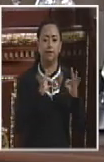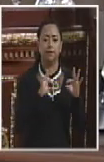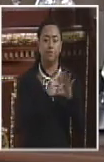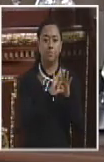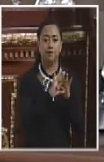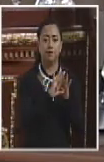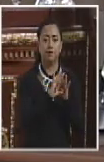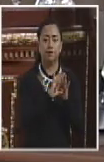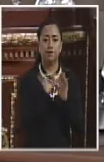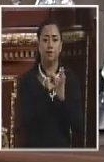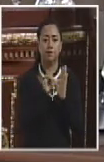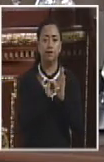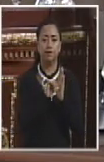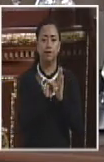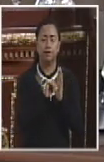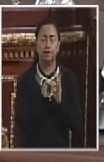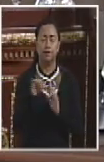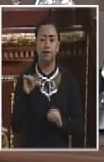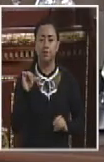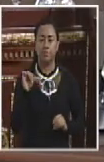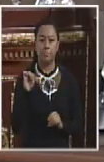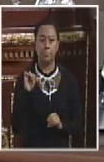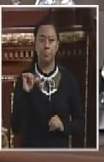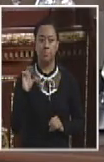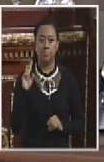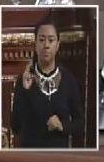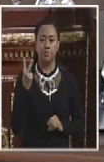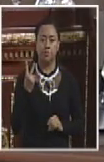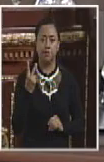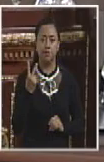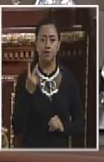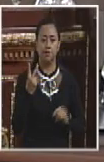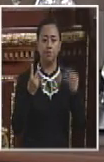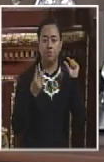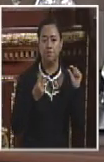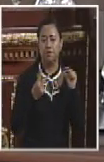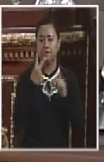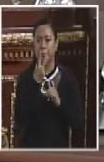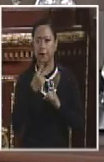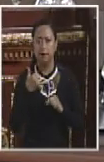fundamento en lo dispuesto por los artículos 32, fracciones segunda y 30ª de la